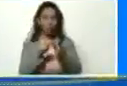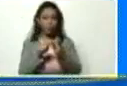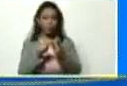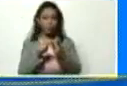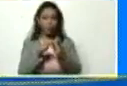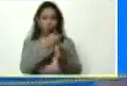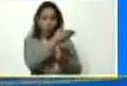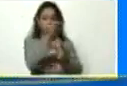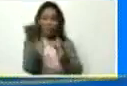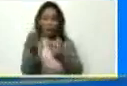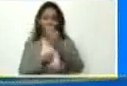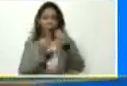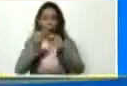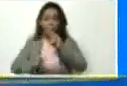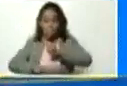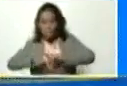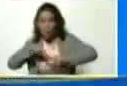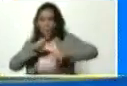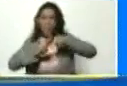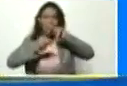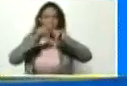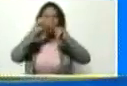ustedes como constructores,